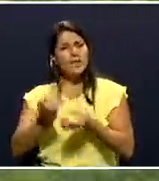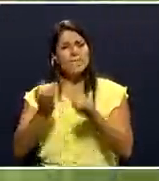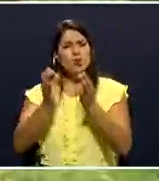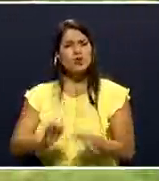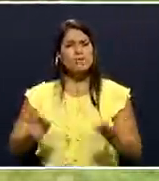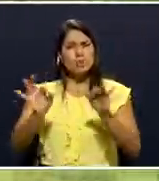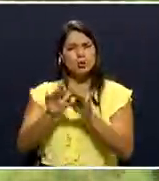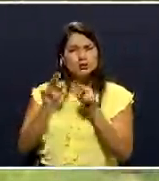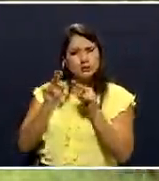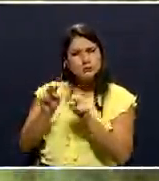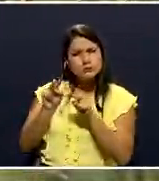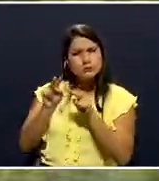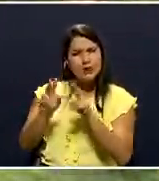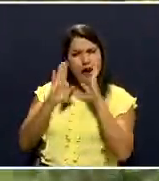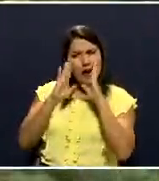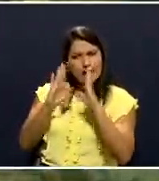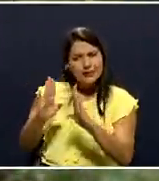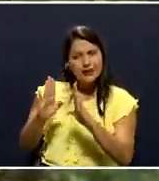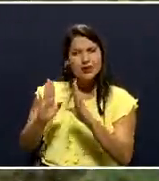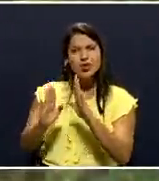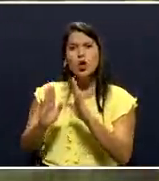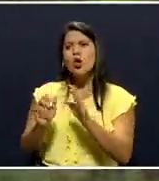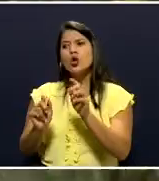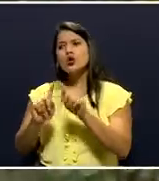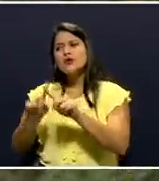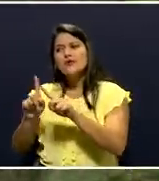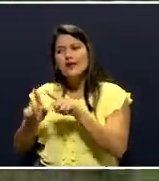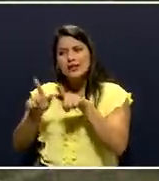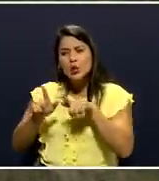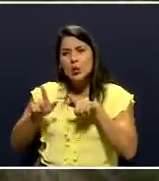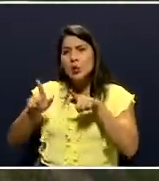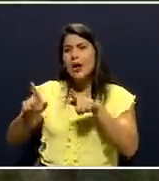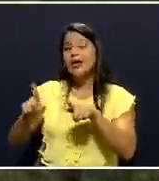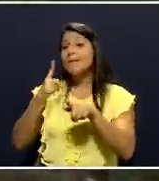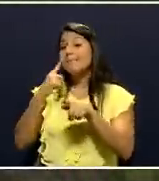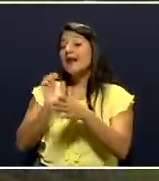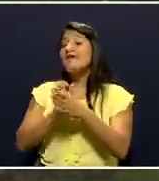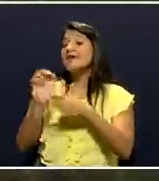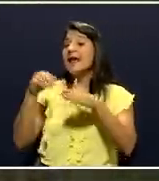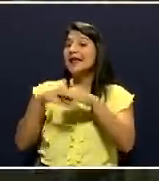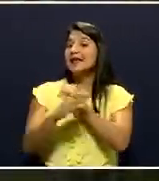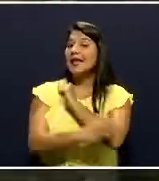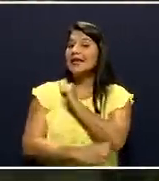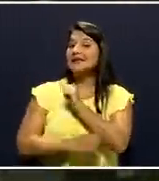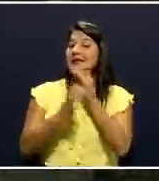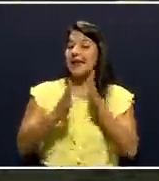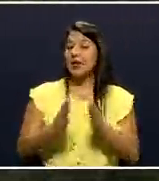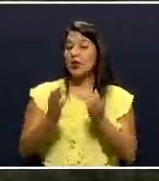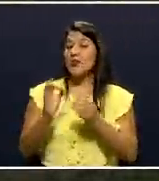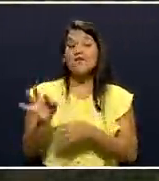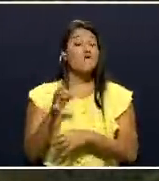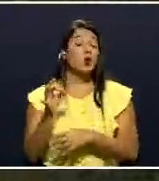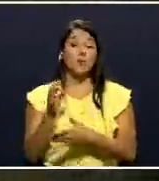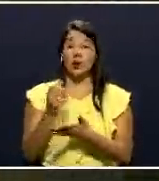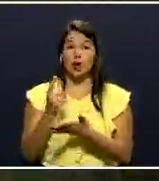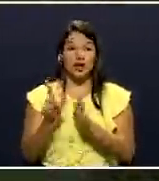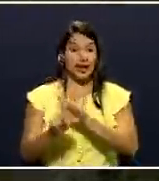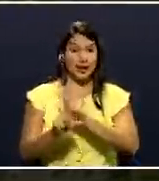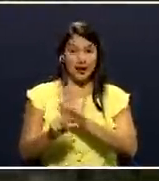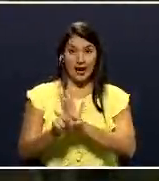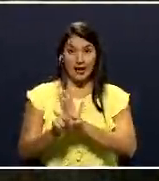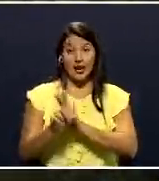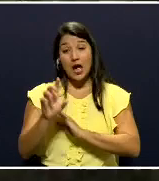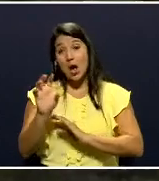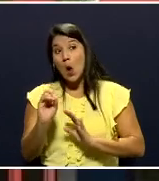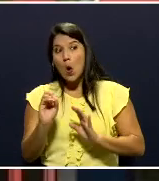se mantendrán atentos a los puntos ciegos en las fronteras para evitar el paso de migrantes de manera ilegal o que sean víctimas de